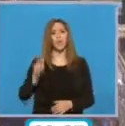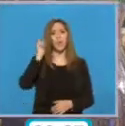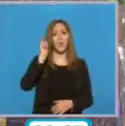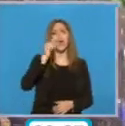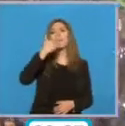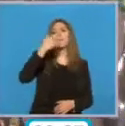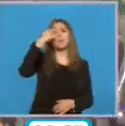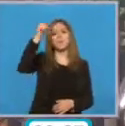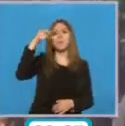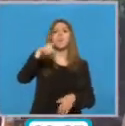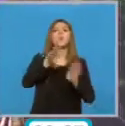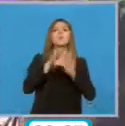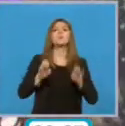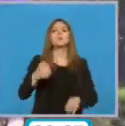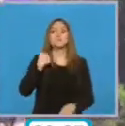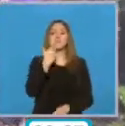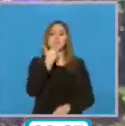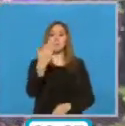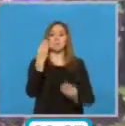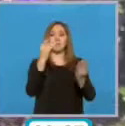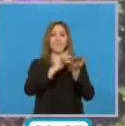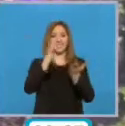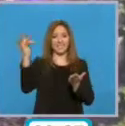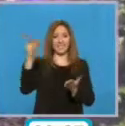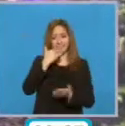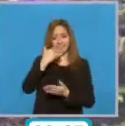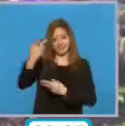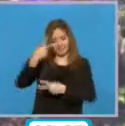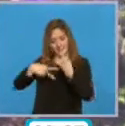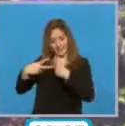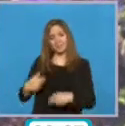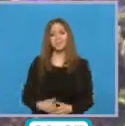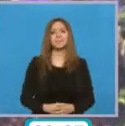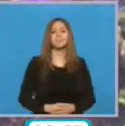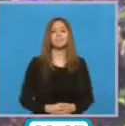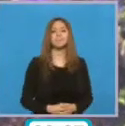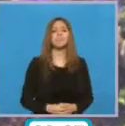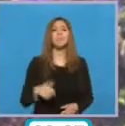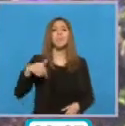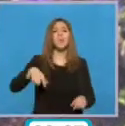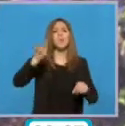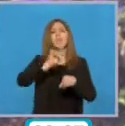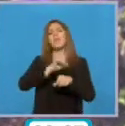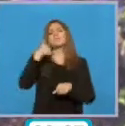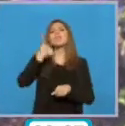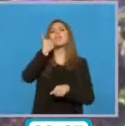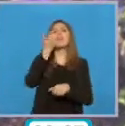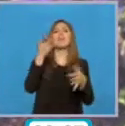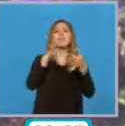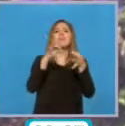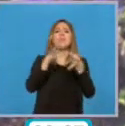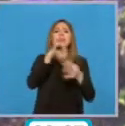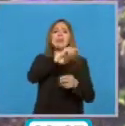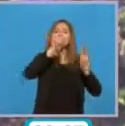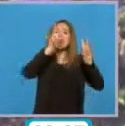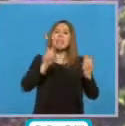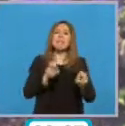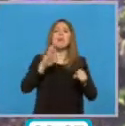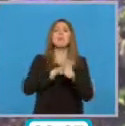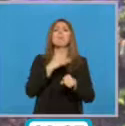bien, muchísimas gracias. Muchas gracias. Pues muchas gracias. El día de hoy les traje como este tema justo porque hay muchísimas personas que como